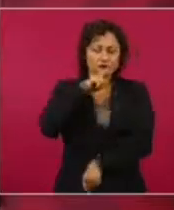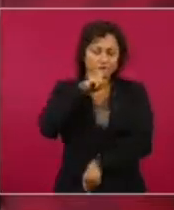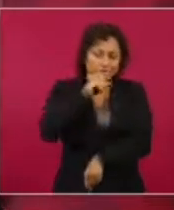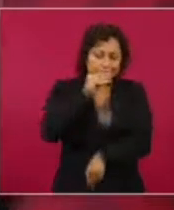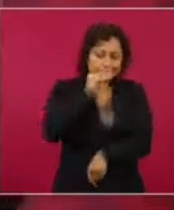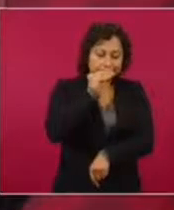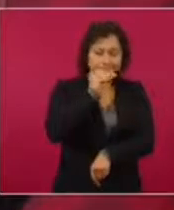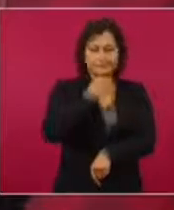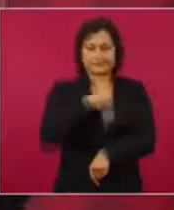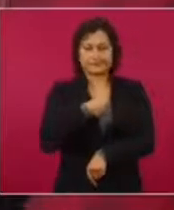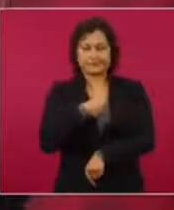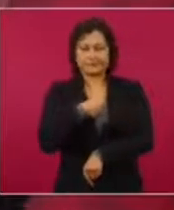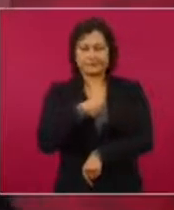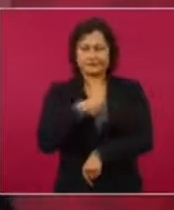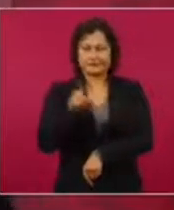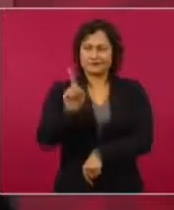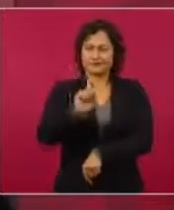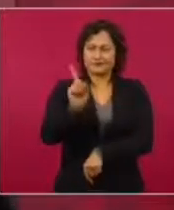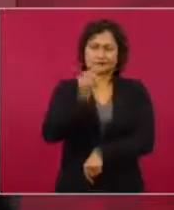¿No soy libre?